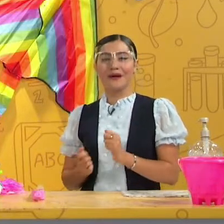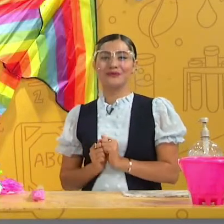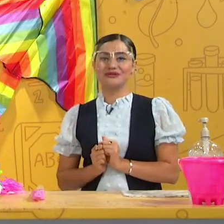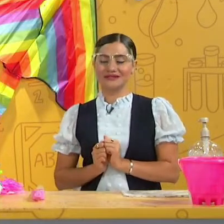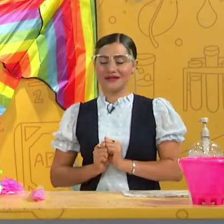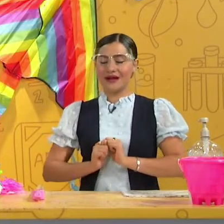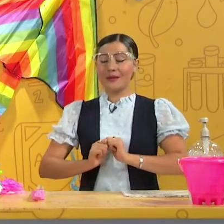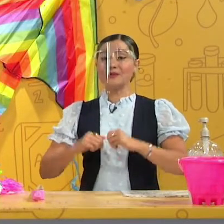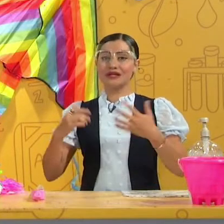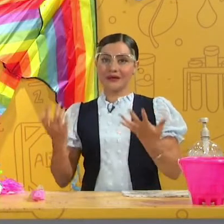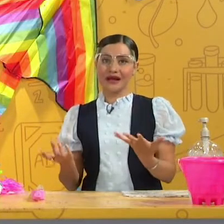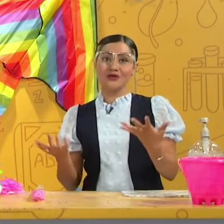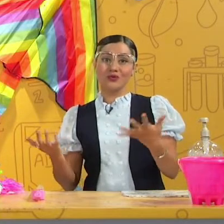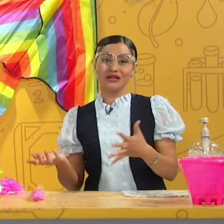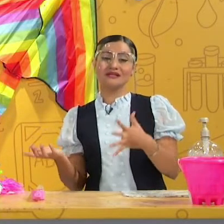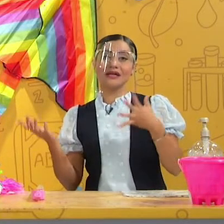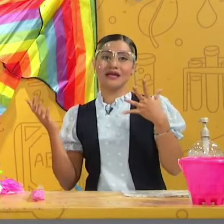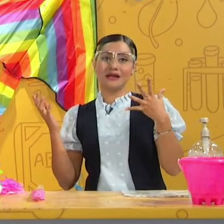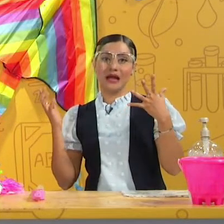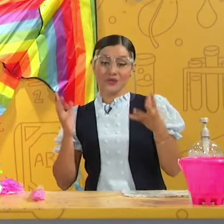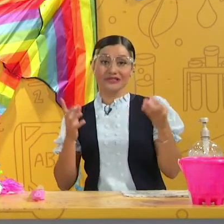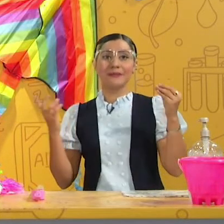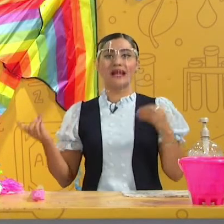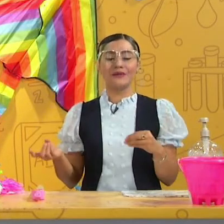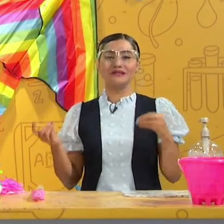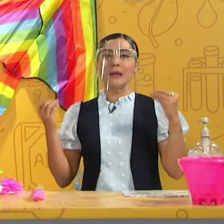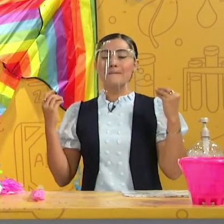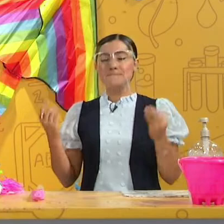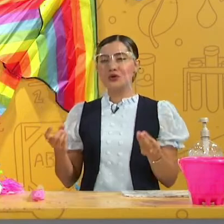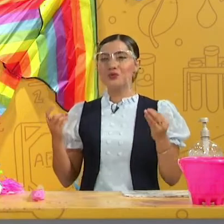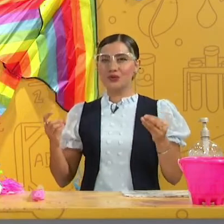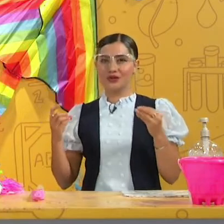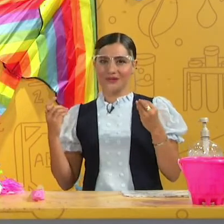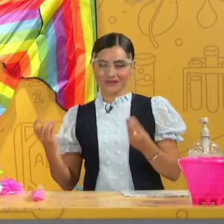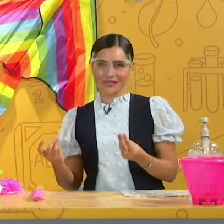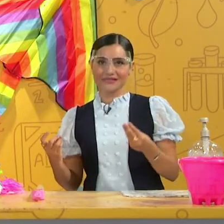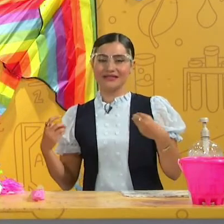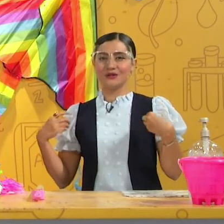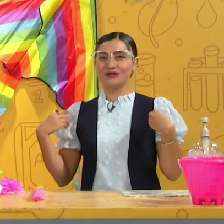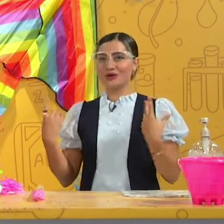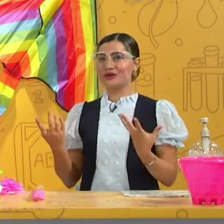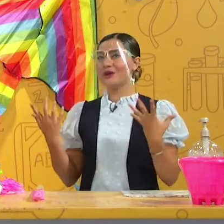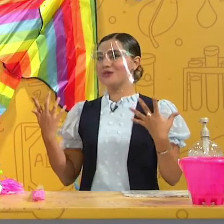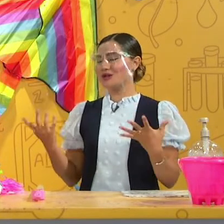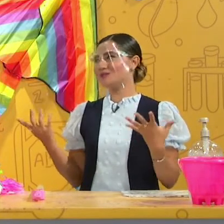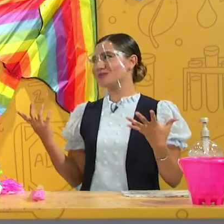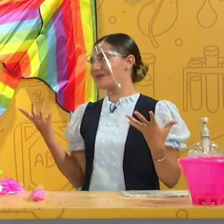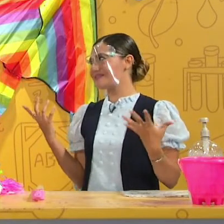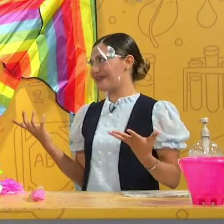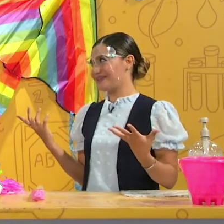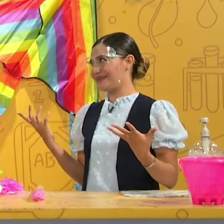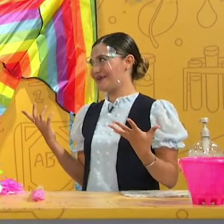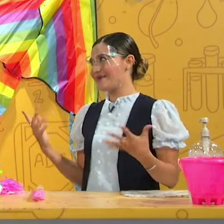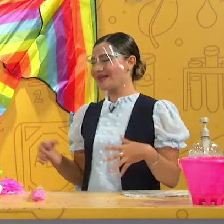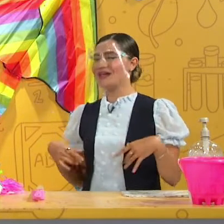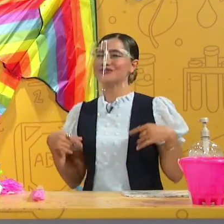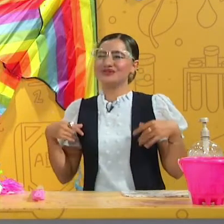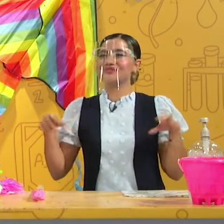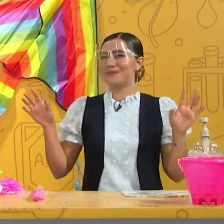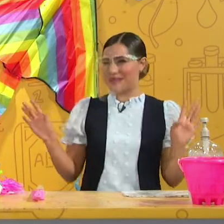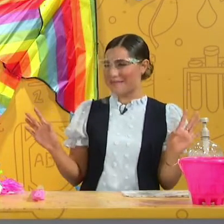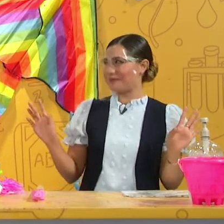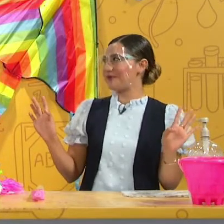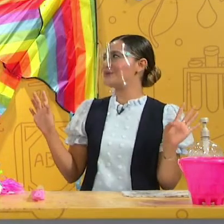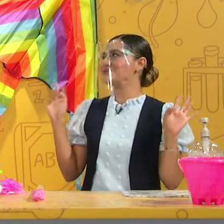menciona, vamos a ver algunas palabras muy, muy divertidas y sobre todo que a los niños les gusta bastante, ¿verdad? Y a